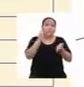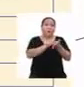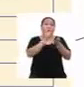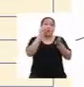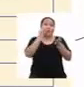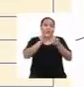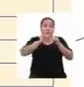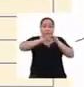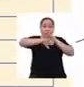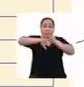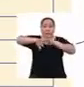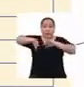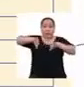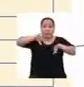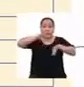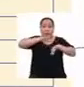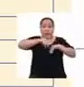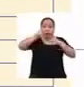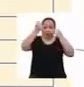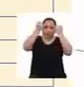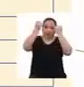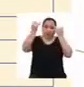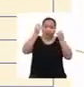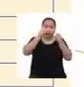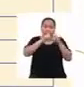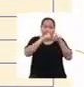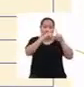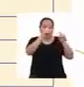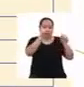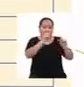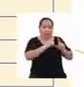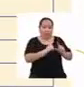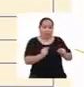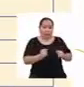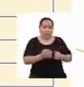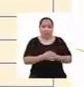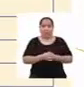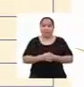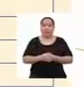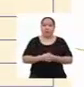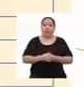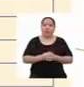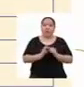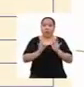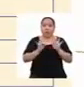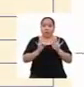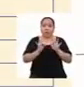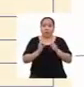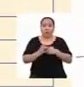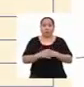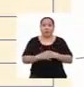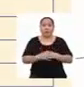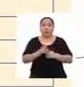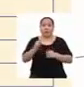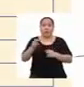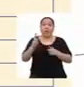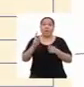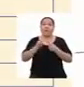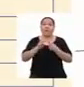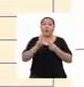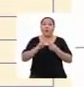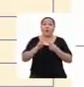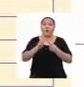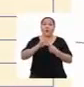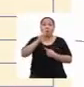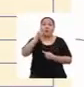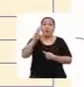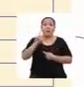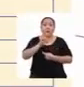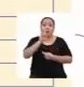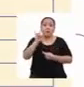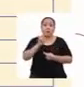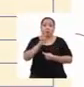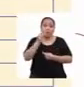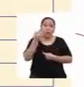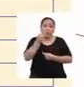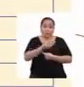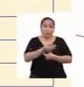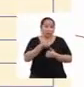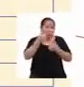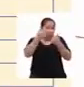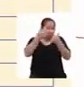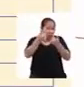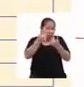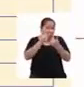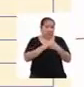separar expresiones, ideas y párrafos? 8. ¿El vocabulario que se ha utilizado es